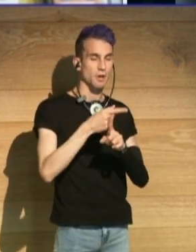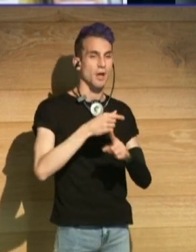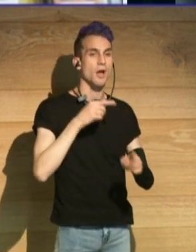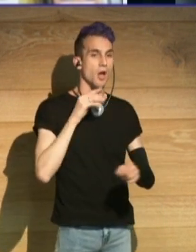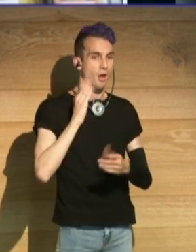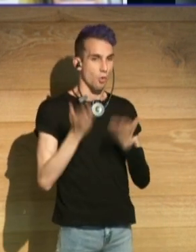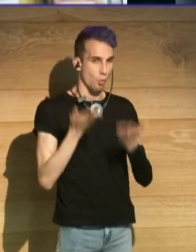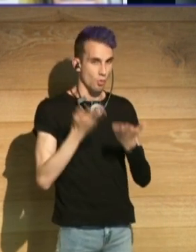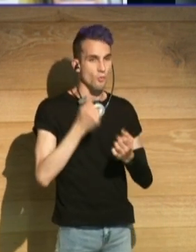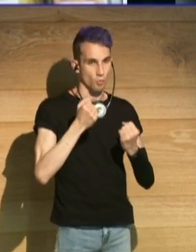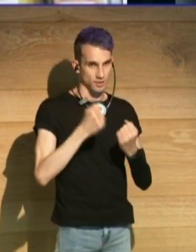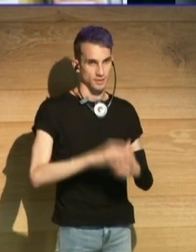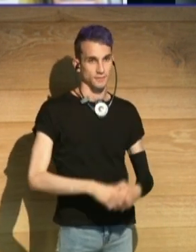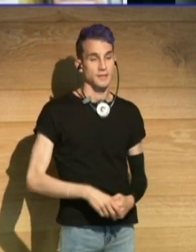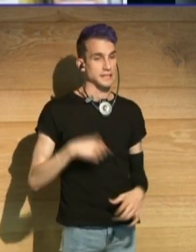es lo que he intentado hacer.